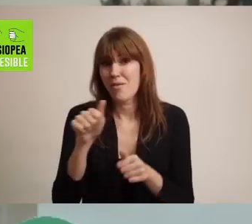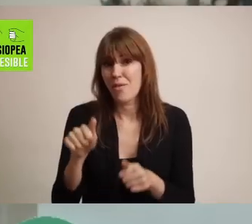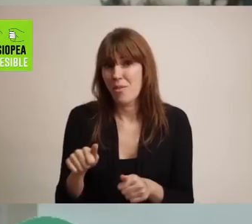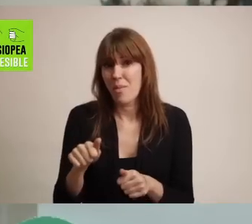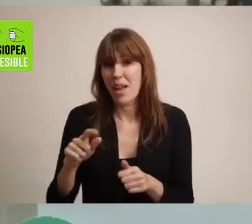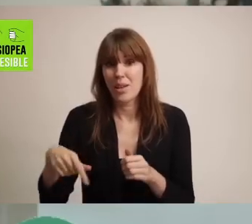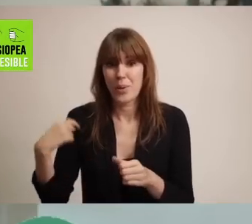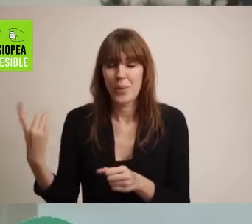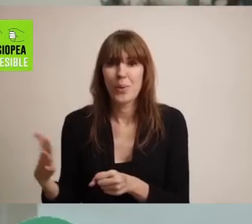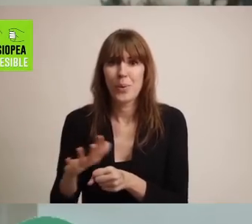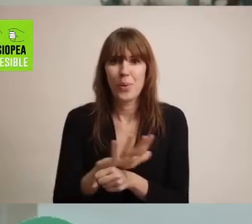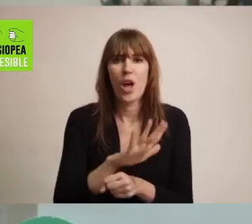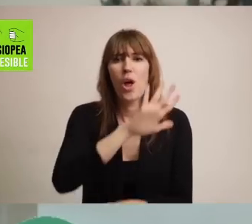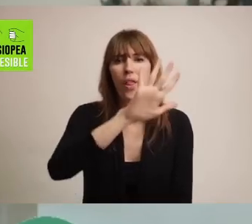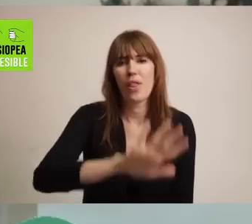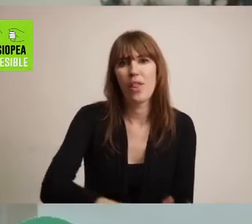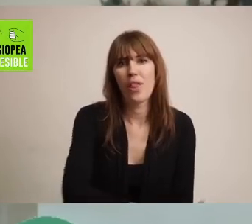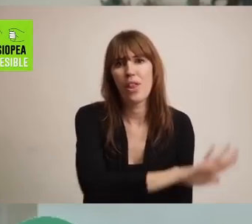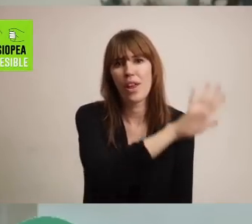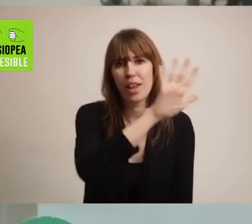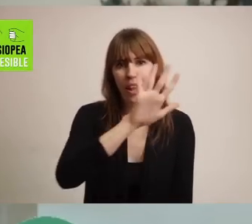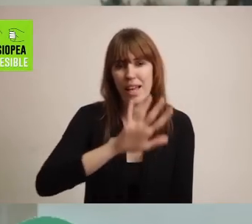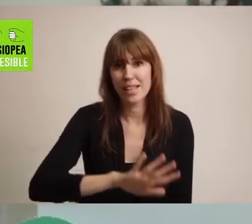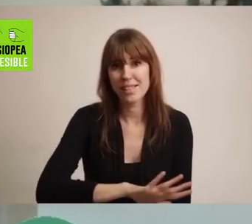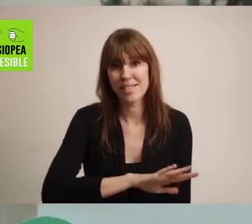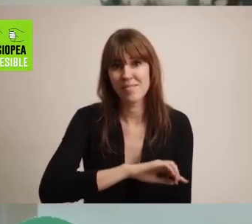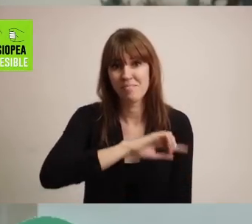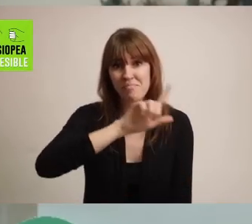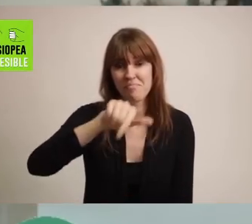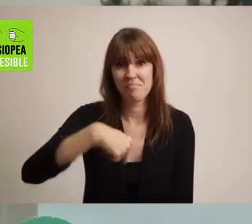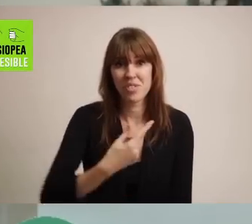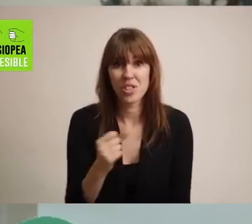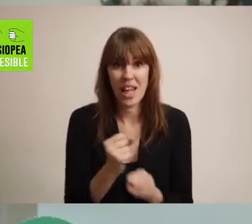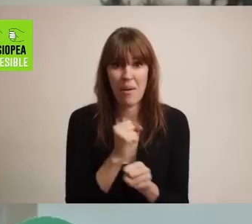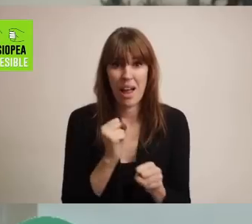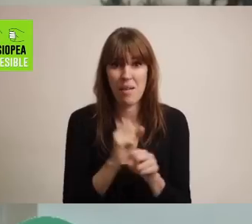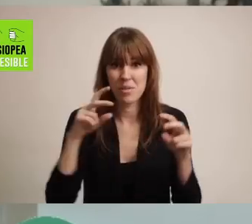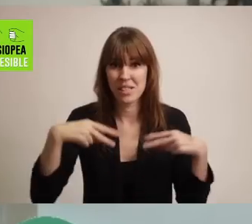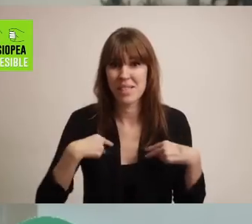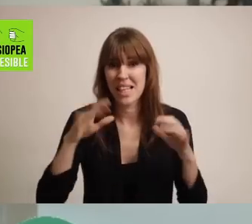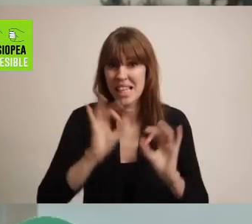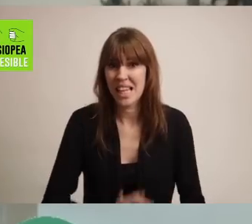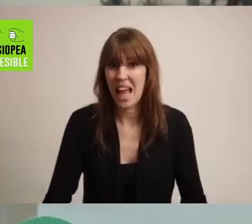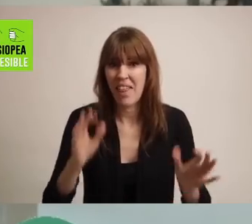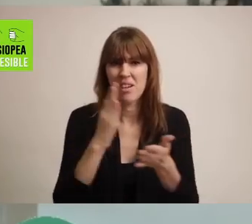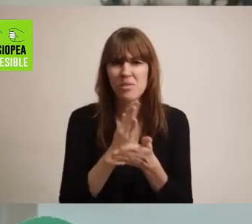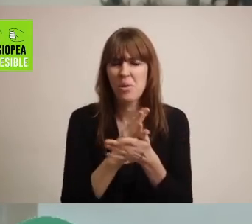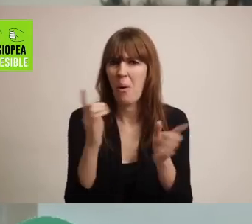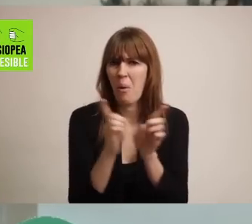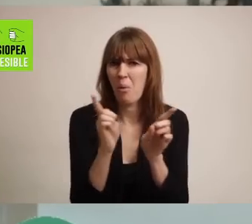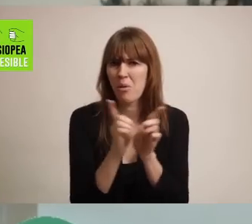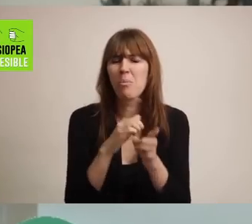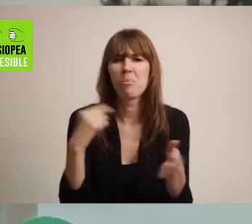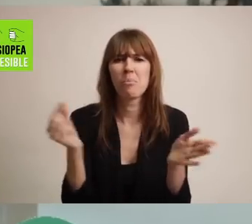forma luego llegó a Occidente, como digo, y en Occidente, como somos de no trabajarnos internamente y cursos cortitos, técnicas